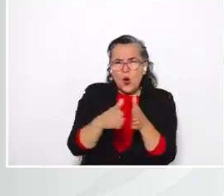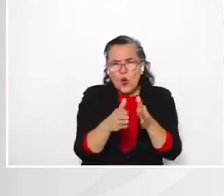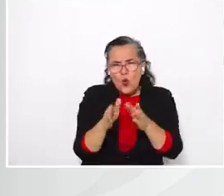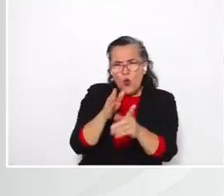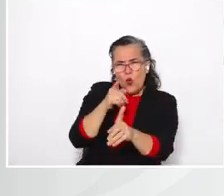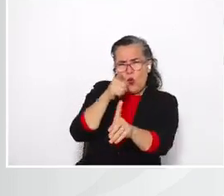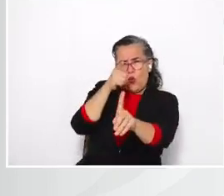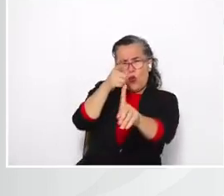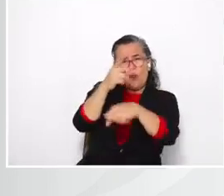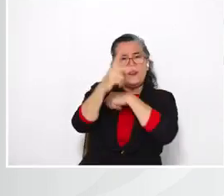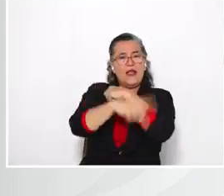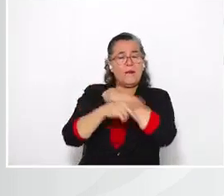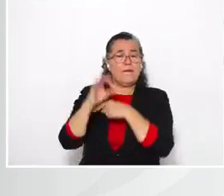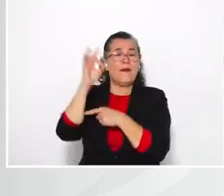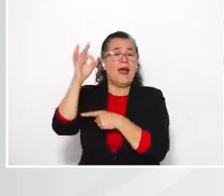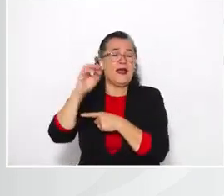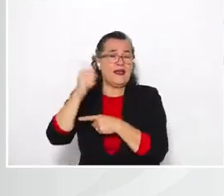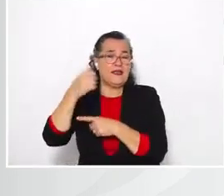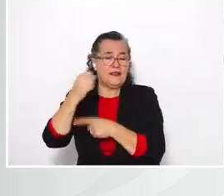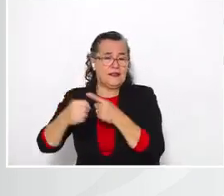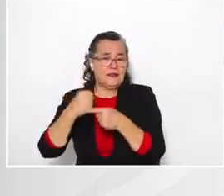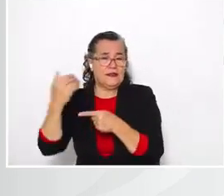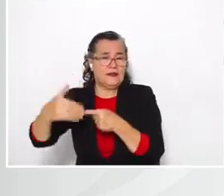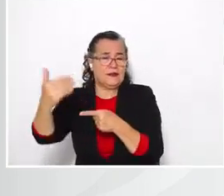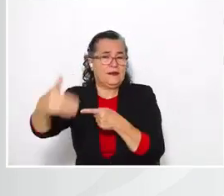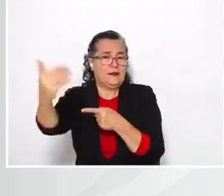en las próximas décadas.